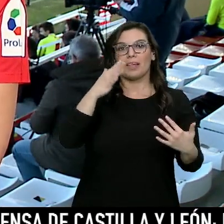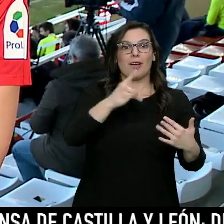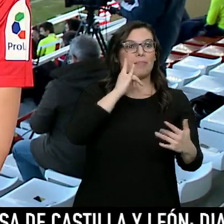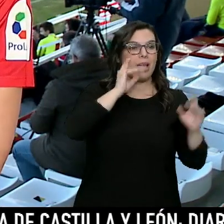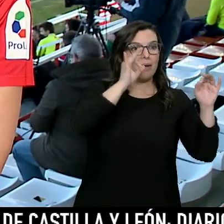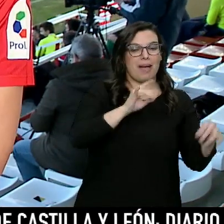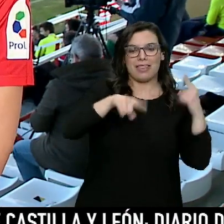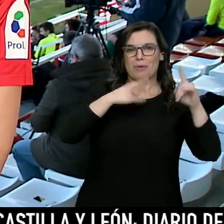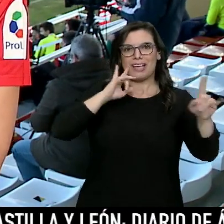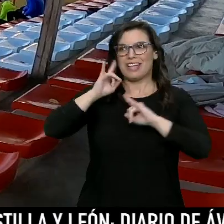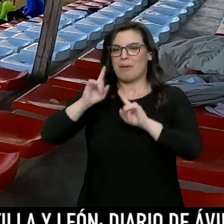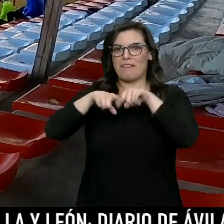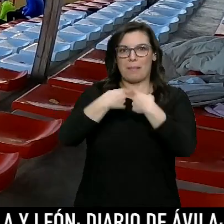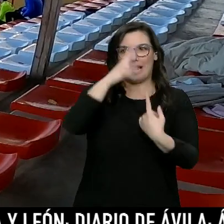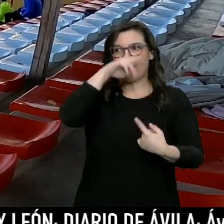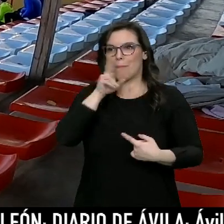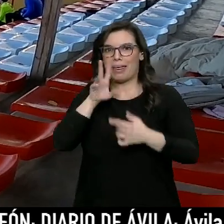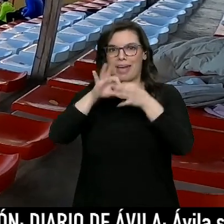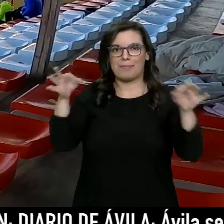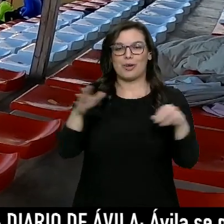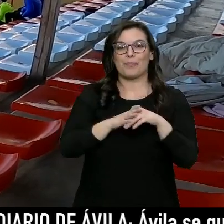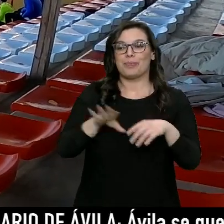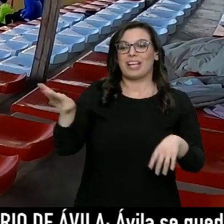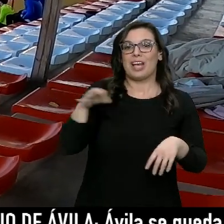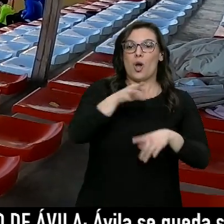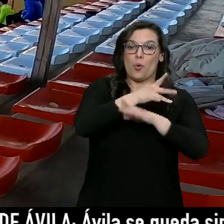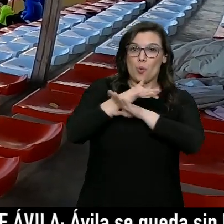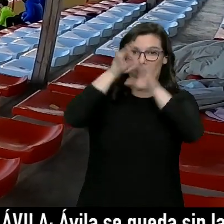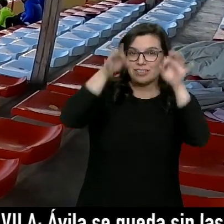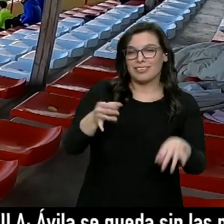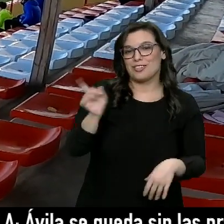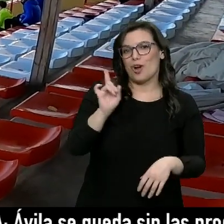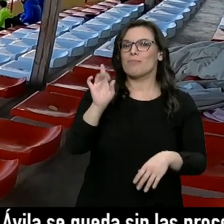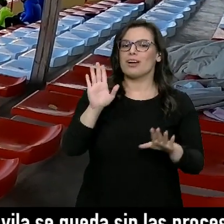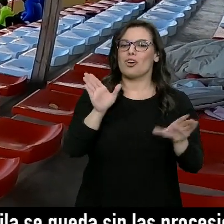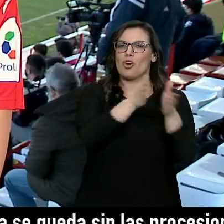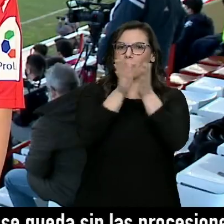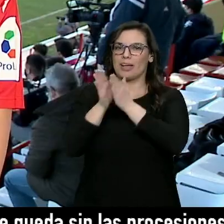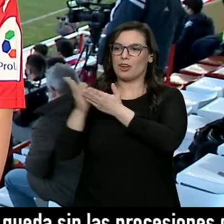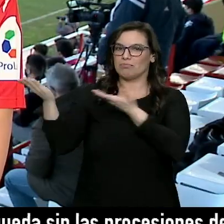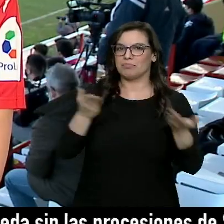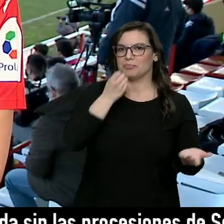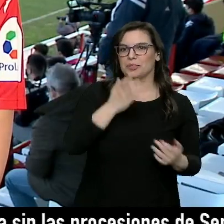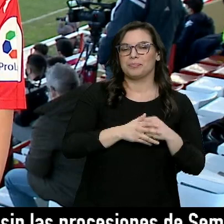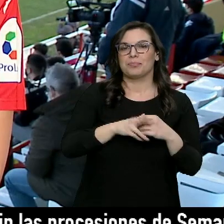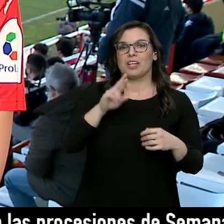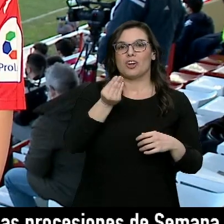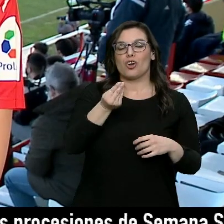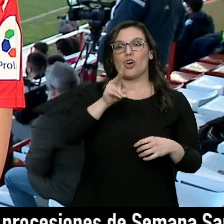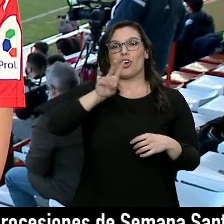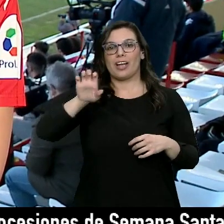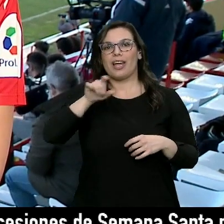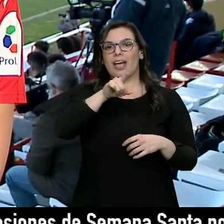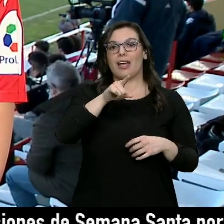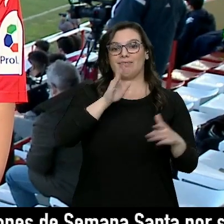familia, a mis padres, a mi amigo, a todo el mundo. Aunque no llegó a jugar, Palomeque se queda con el recibimiento que le brindó el vestuario. Roque Mesa, cuando estábamos ahí en